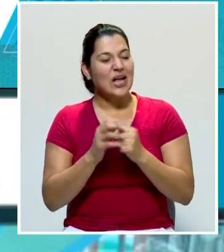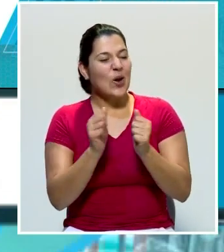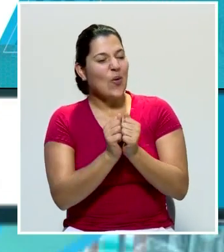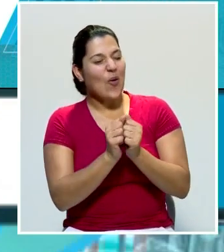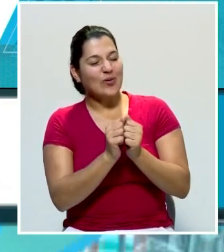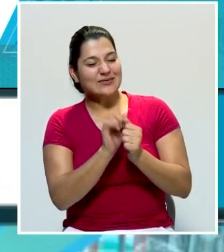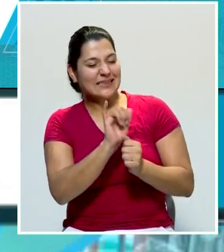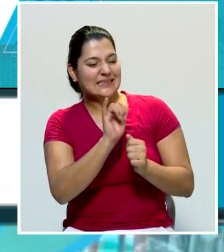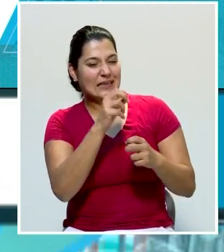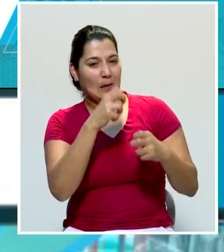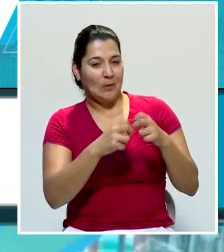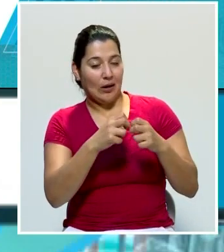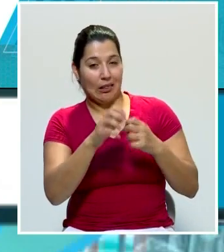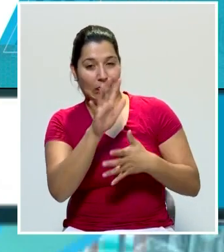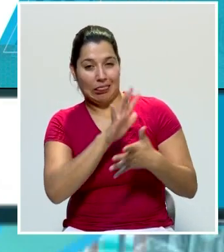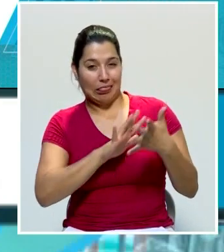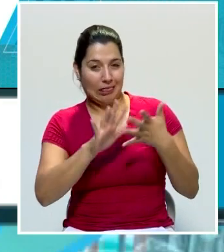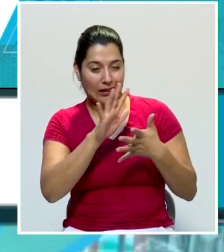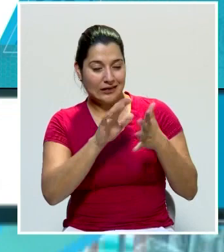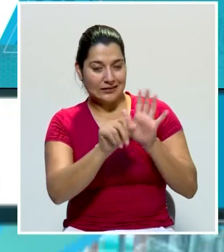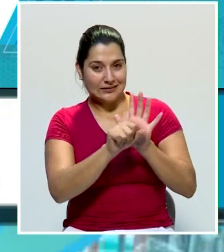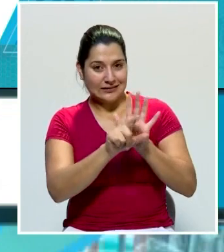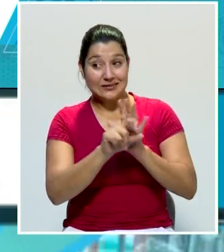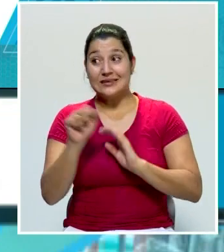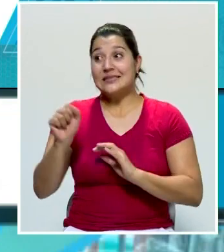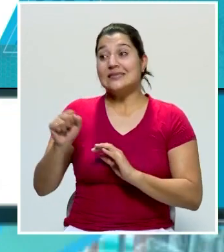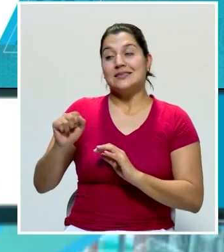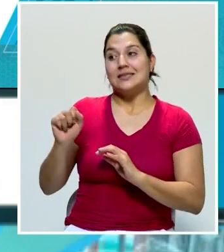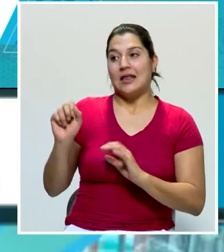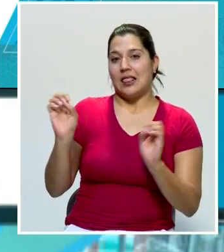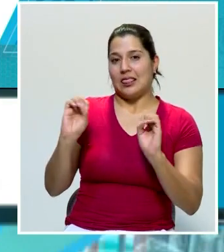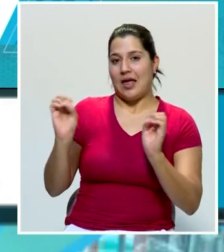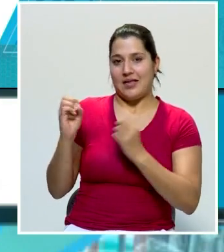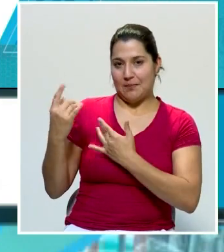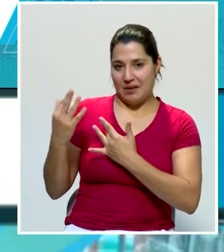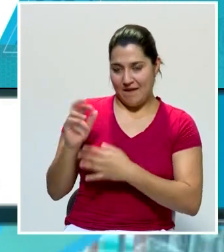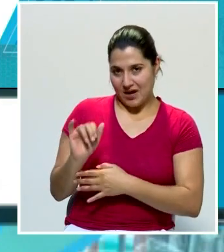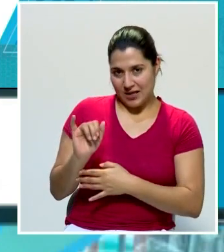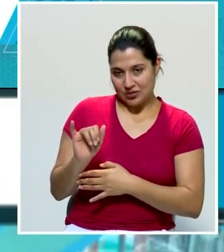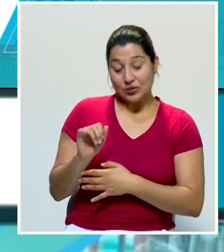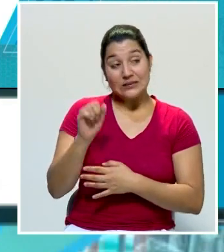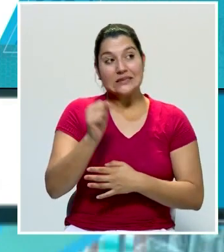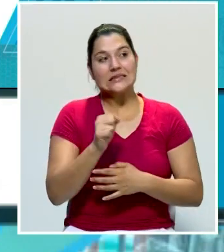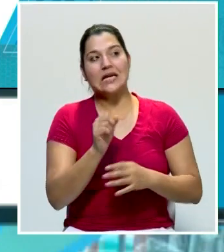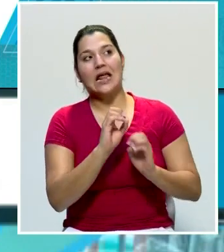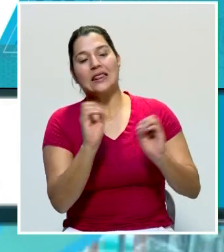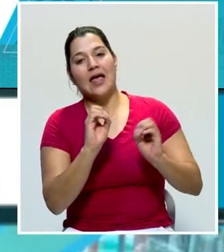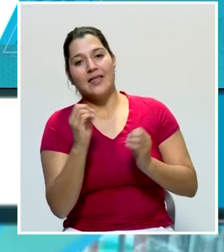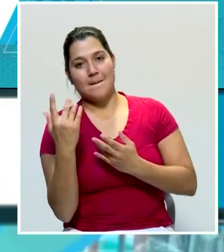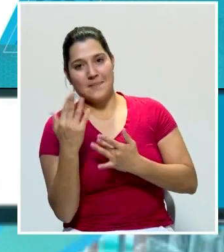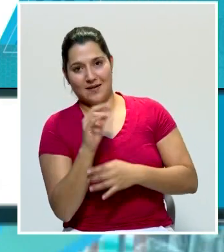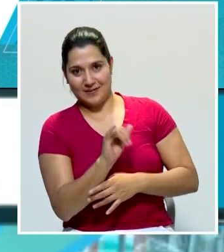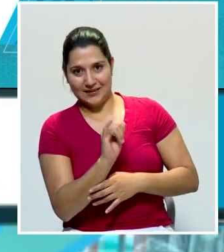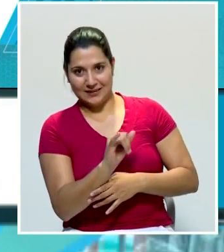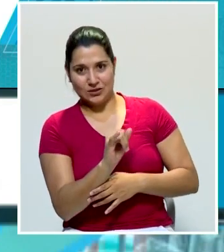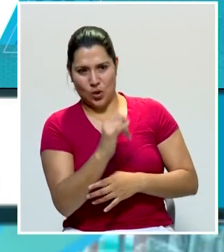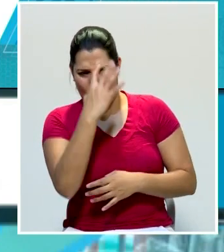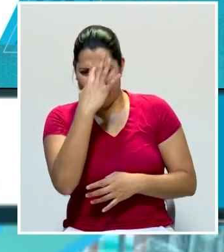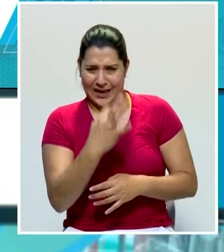enredo tremendo que se ha armado, este drama. Sí. Inesperado para todos, ¿verdad? Inesperado para todos, creo que